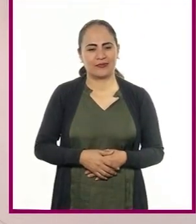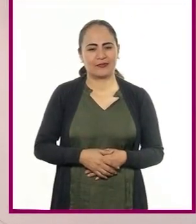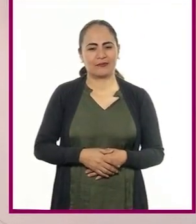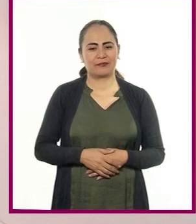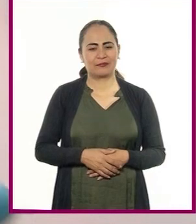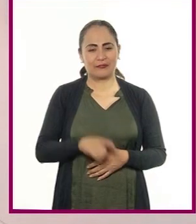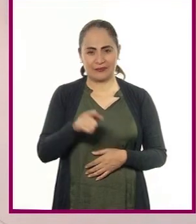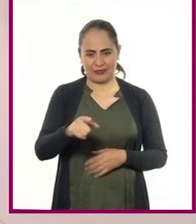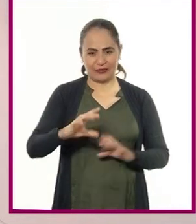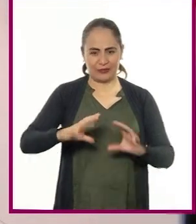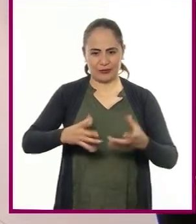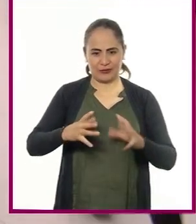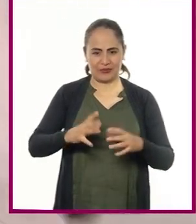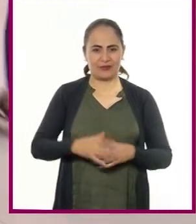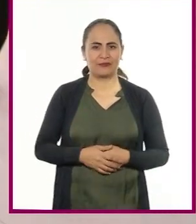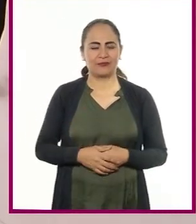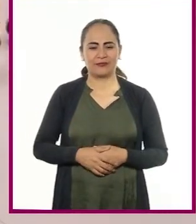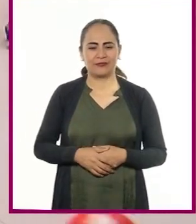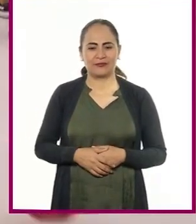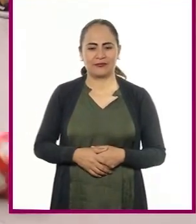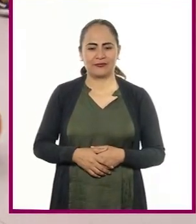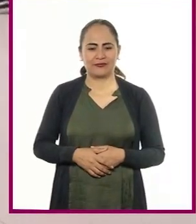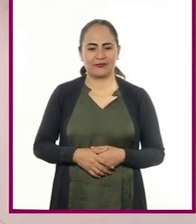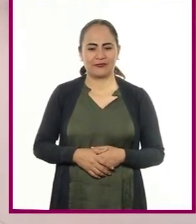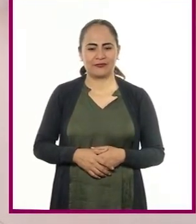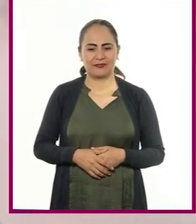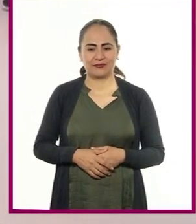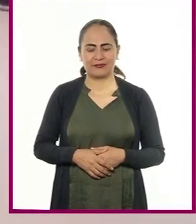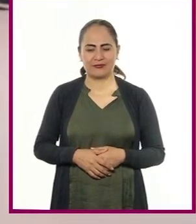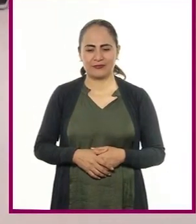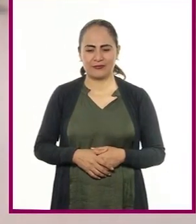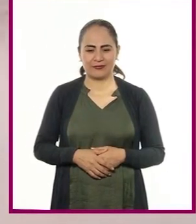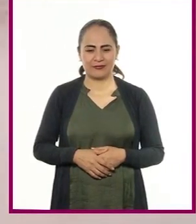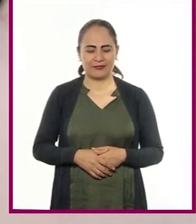Acá está el balón. Acá hay otra. Ahí está el balón. Listo, acá.